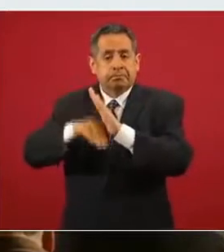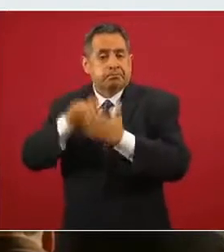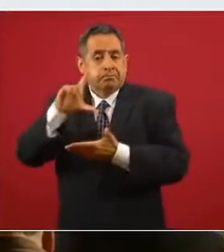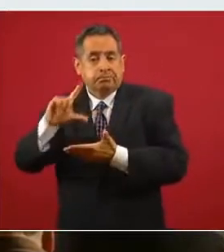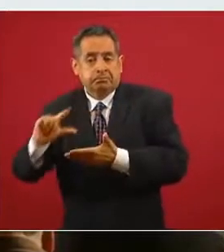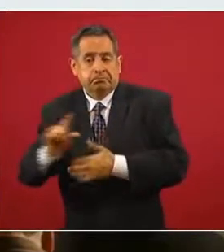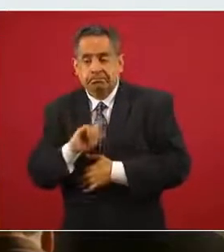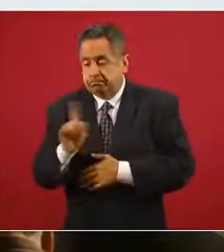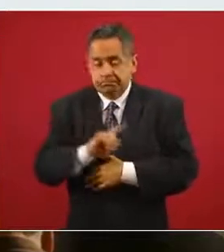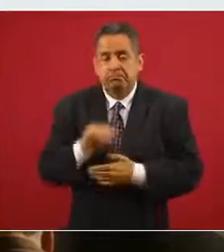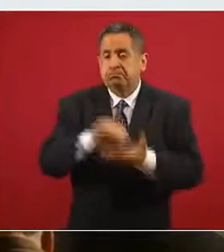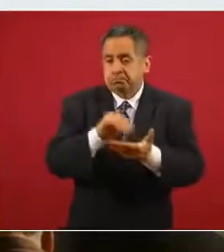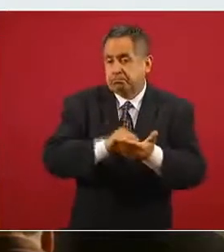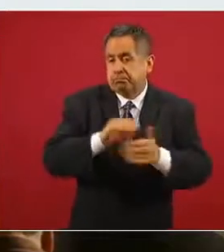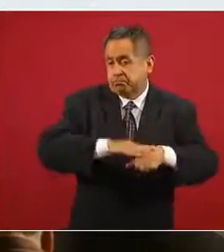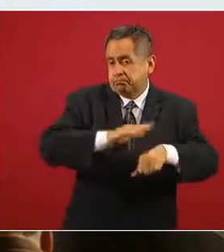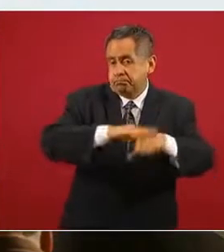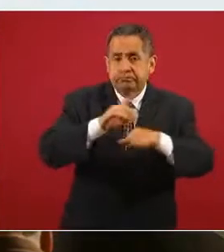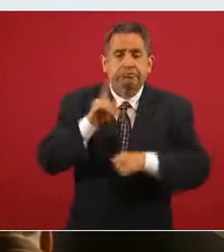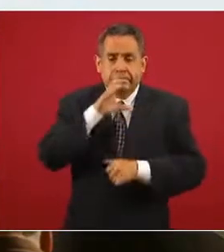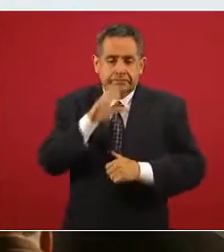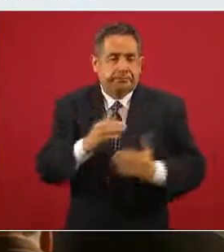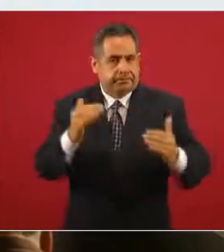estabilidad. Aguascalientes. La siguiente.